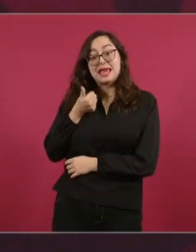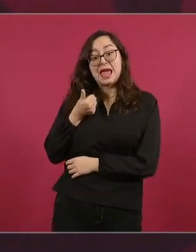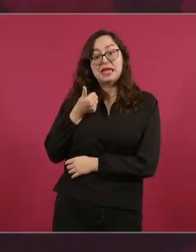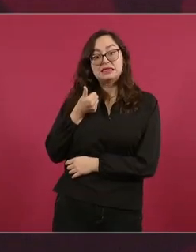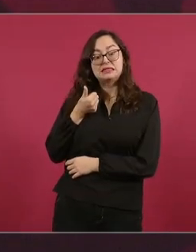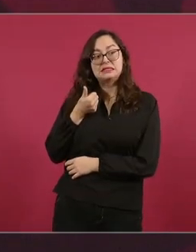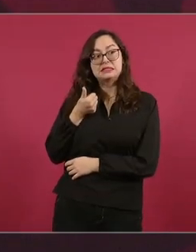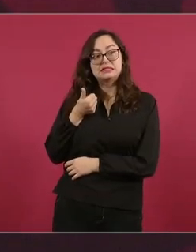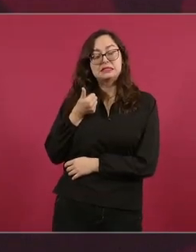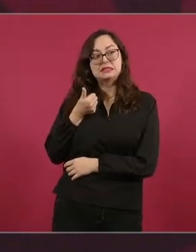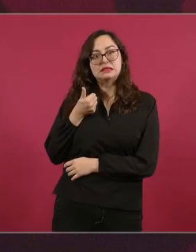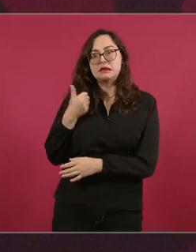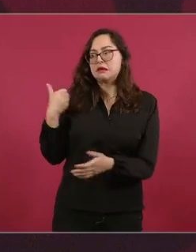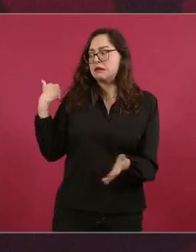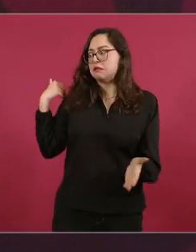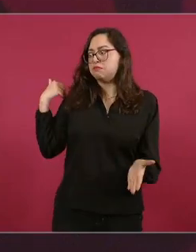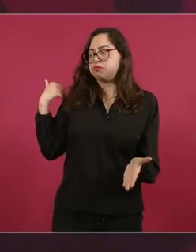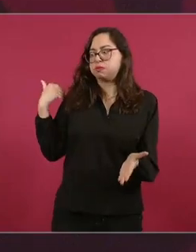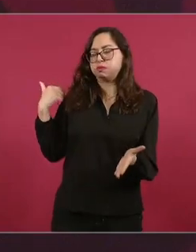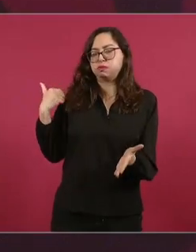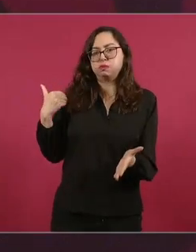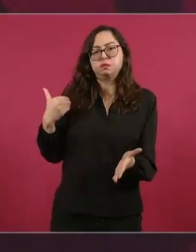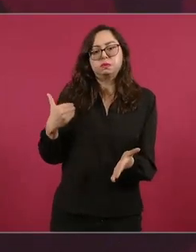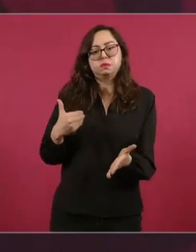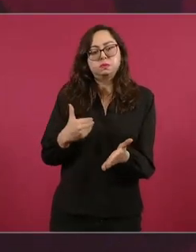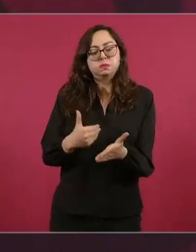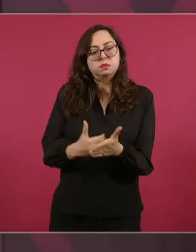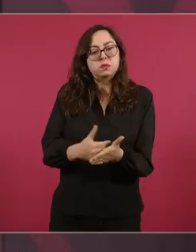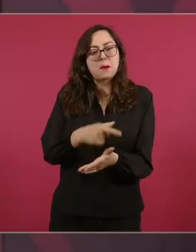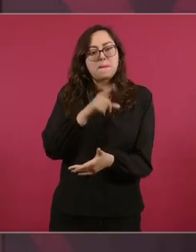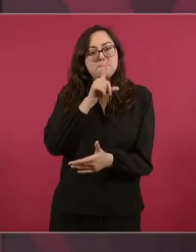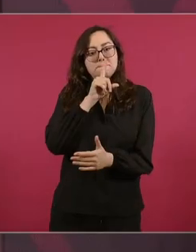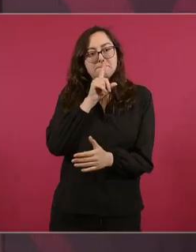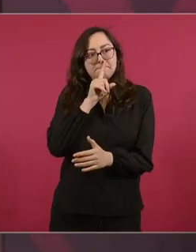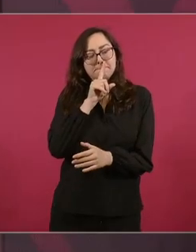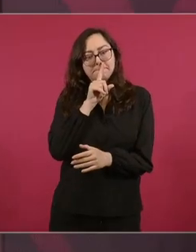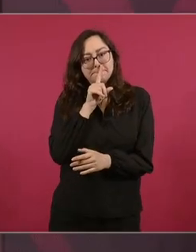si él es un periodista famoso,